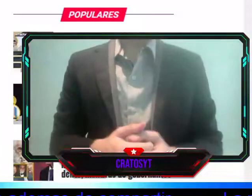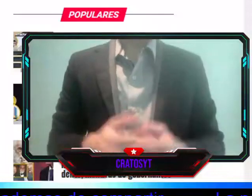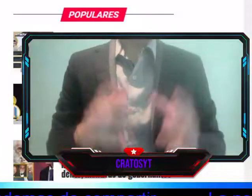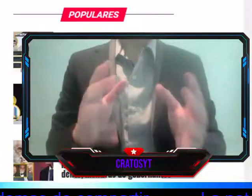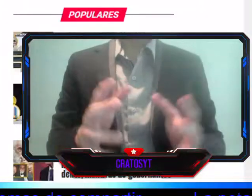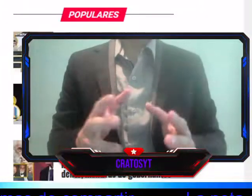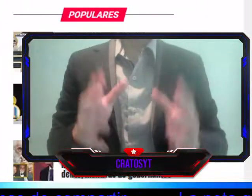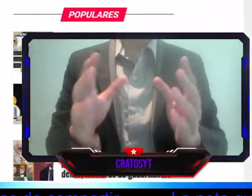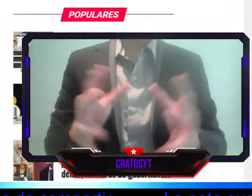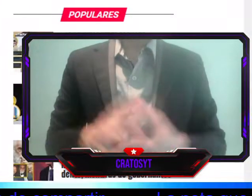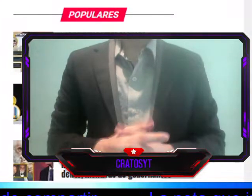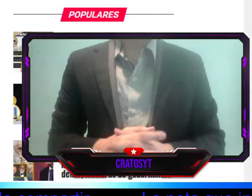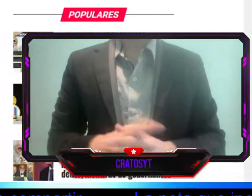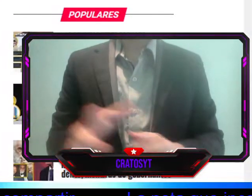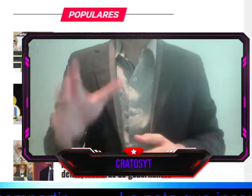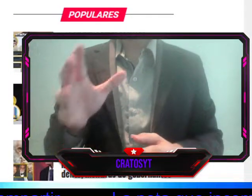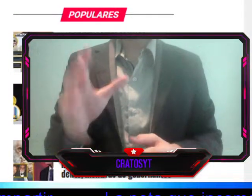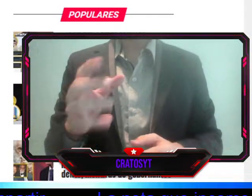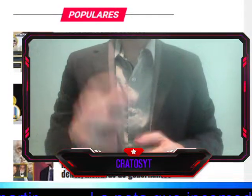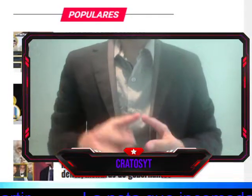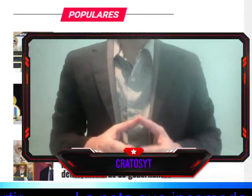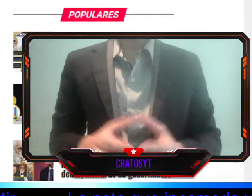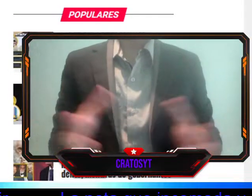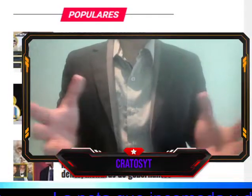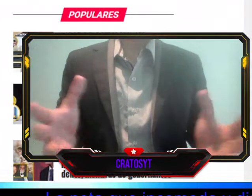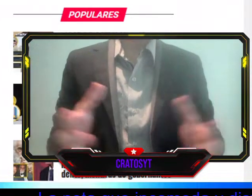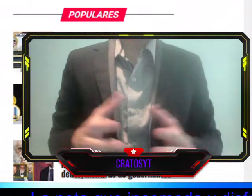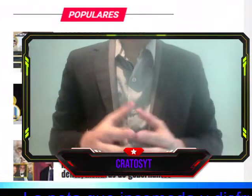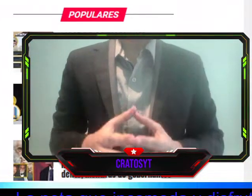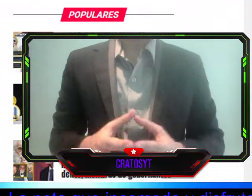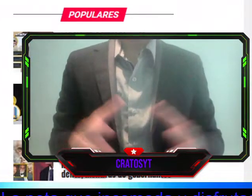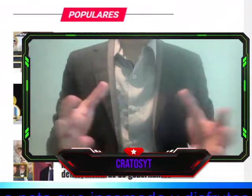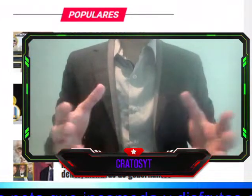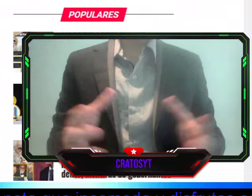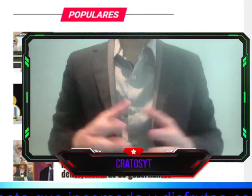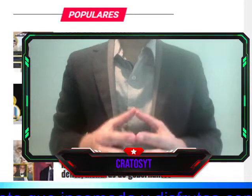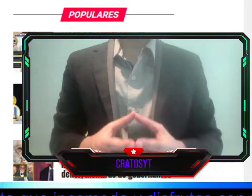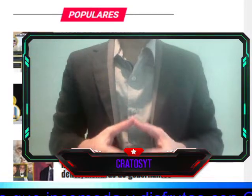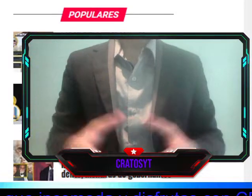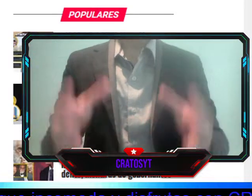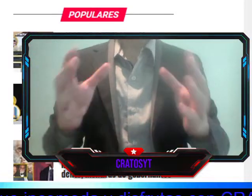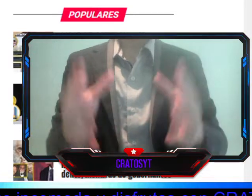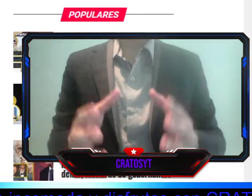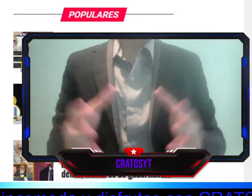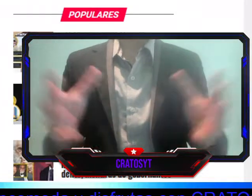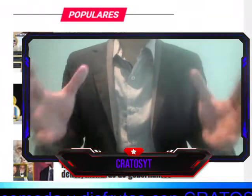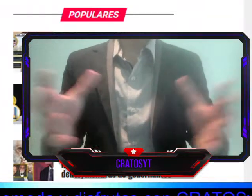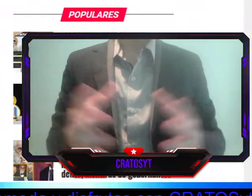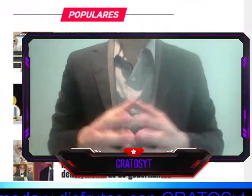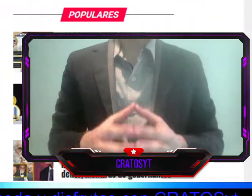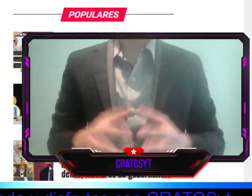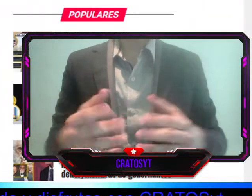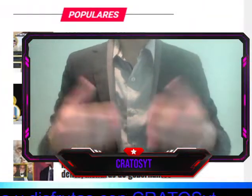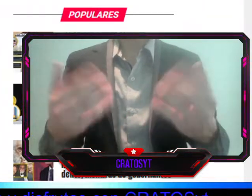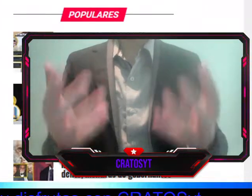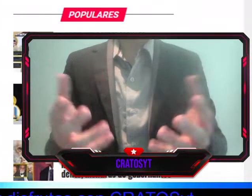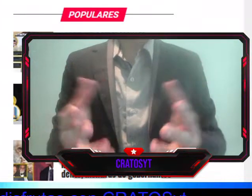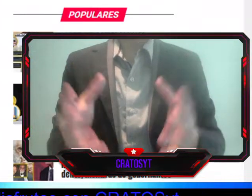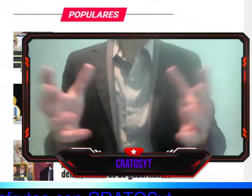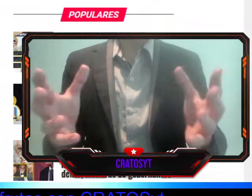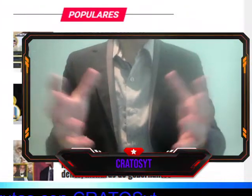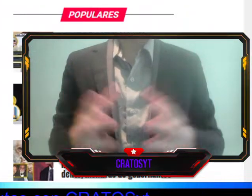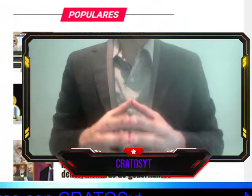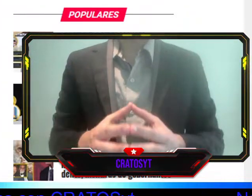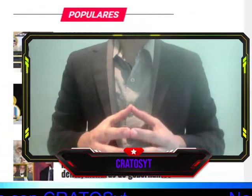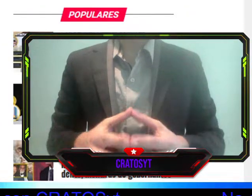El día de hoy se dieron una serie de noticias bastante importantes que les quiero presentar, en donde una de ellas es que el periodista Álvaro Delgado reveló que la plataforma Latinos,